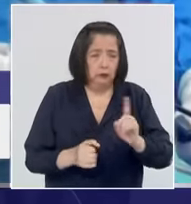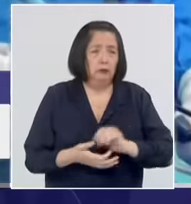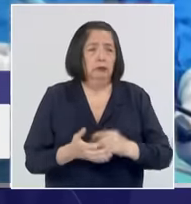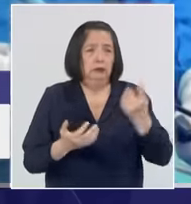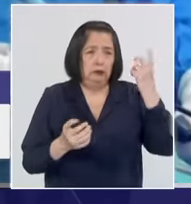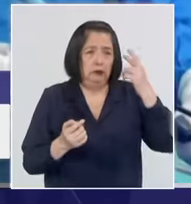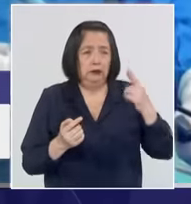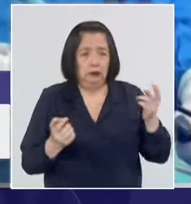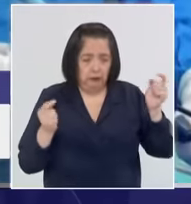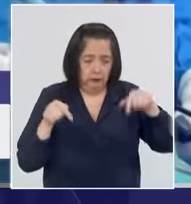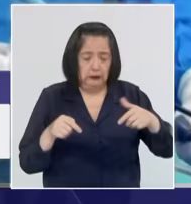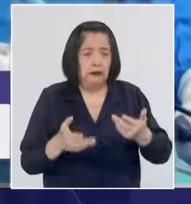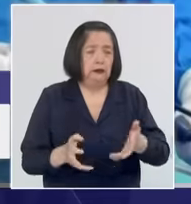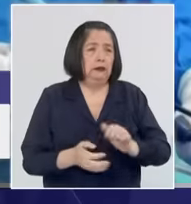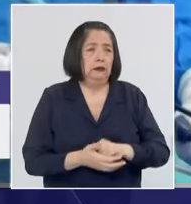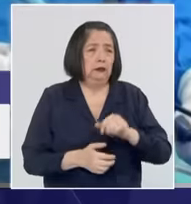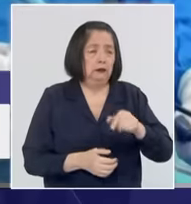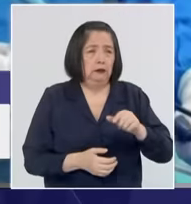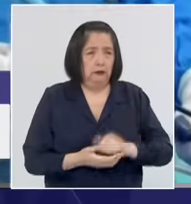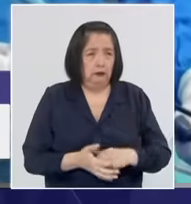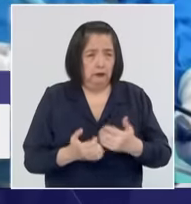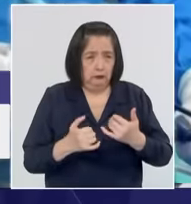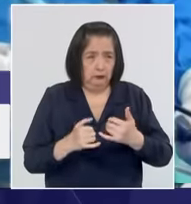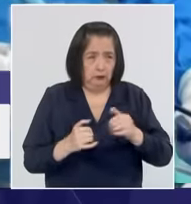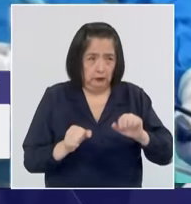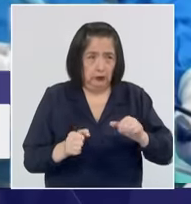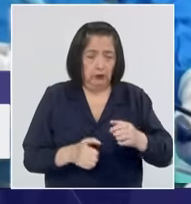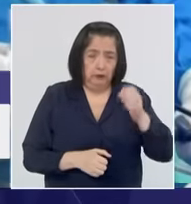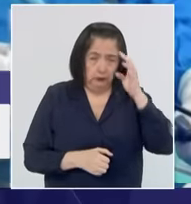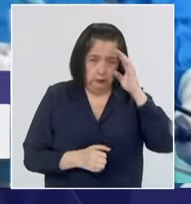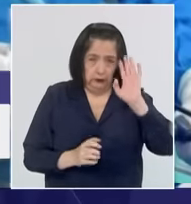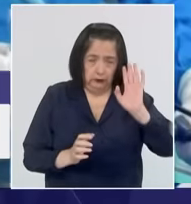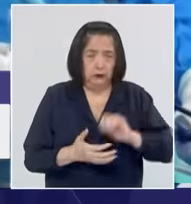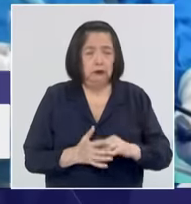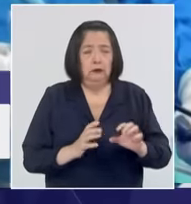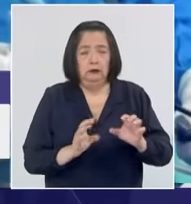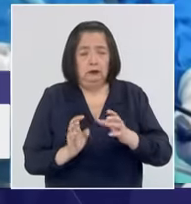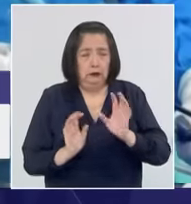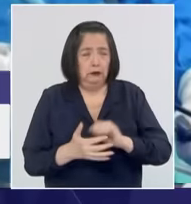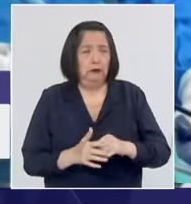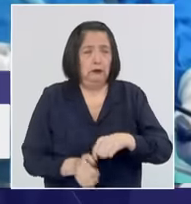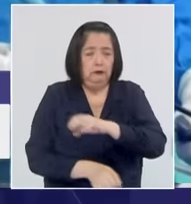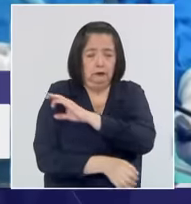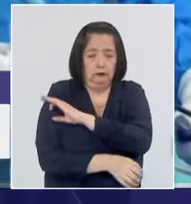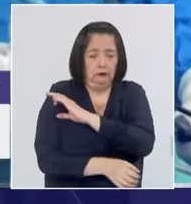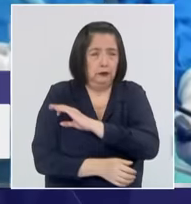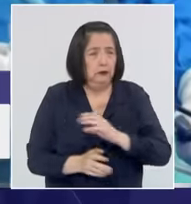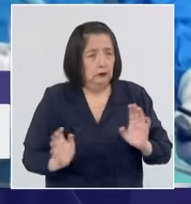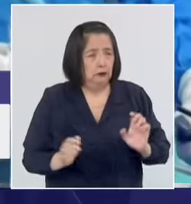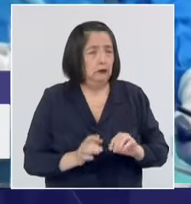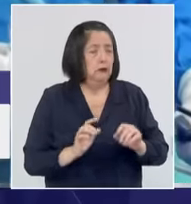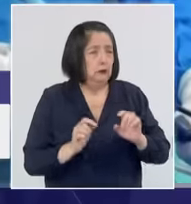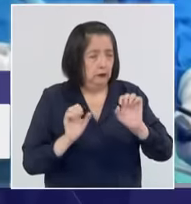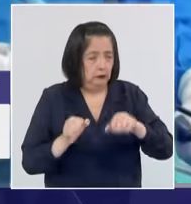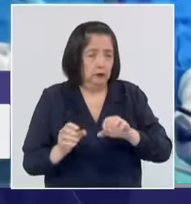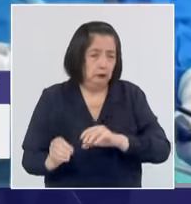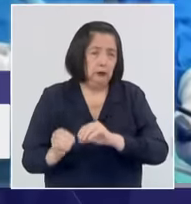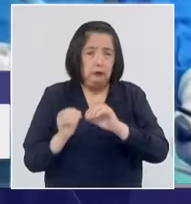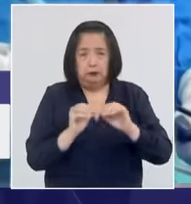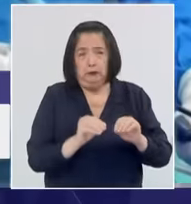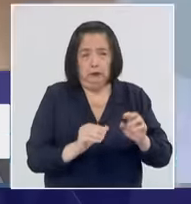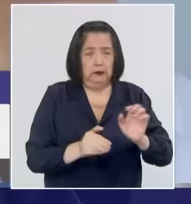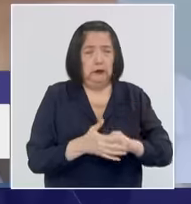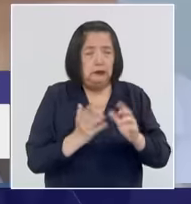encuentran aquí. Ya, digamos, este caso aún está actuando la policía de oficio. La fiscalía, entenderíamos, esto va a pasar a